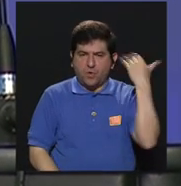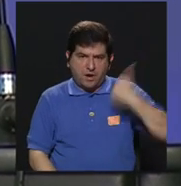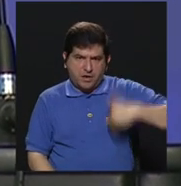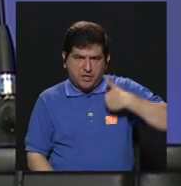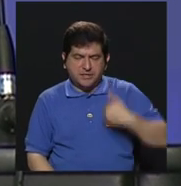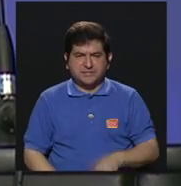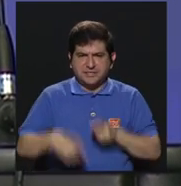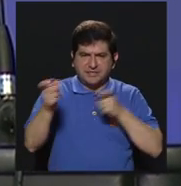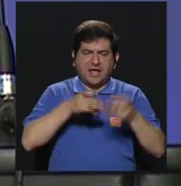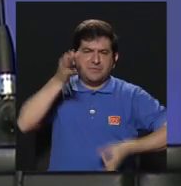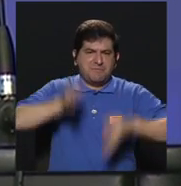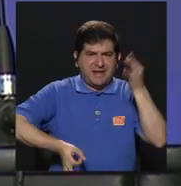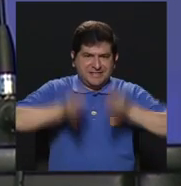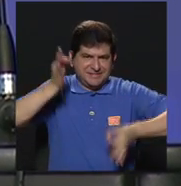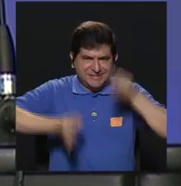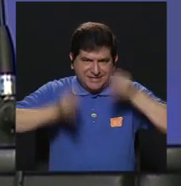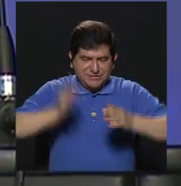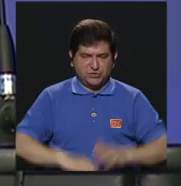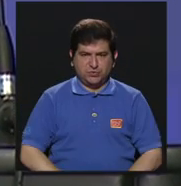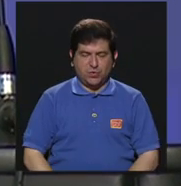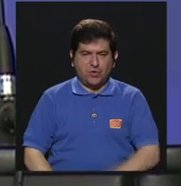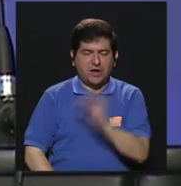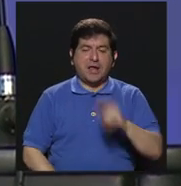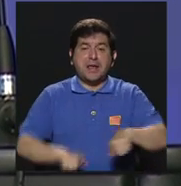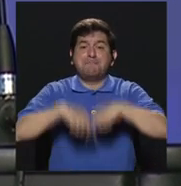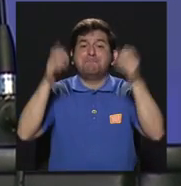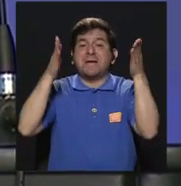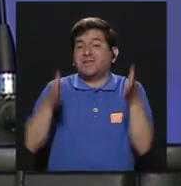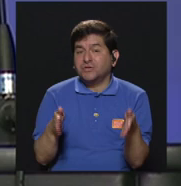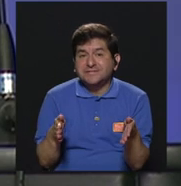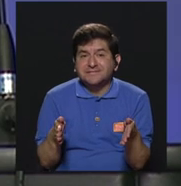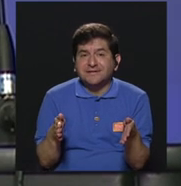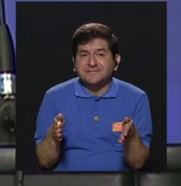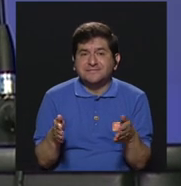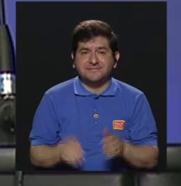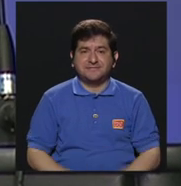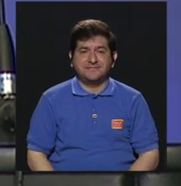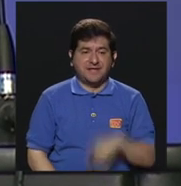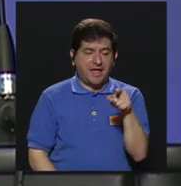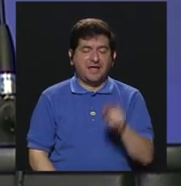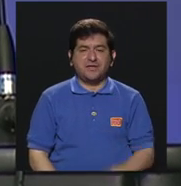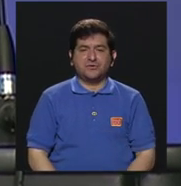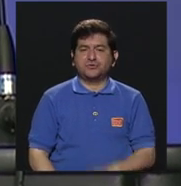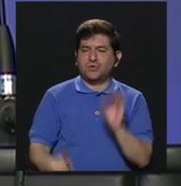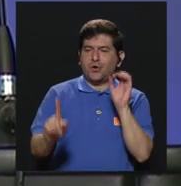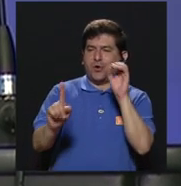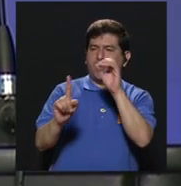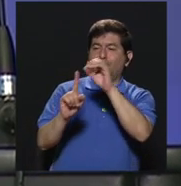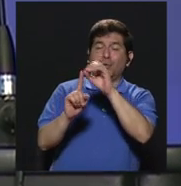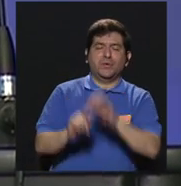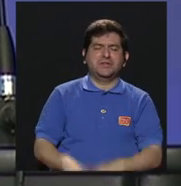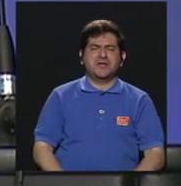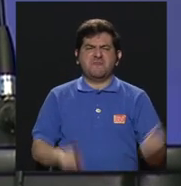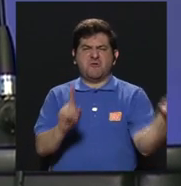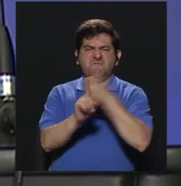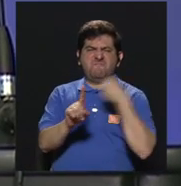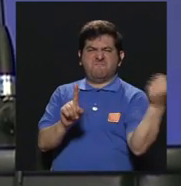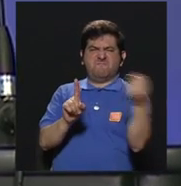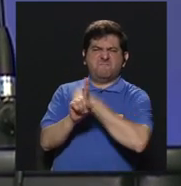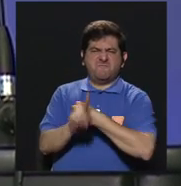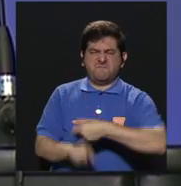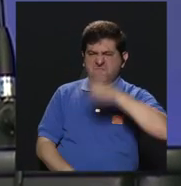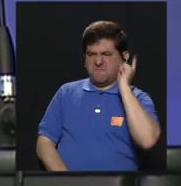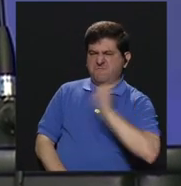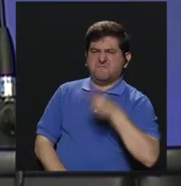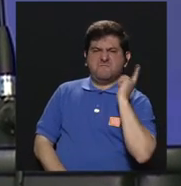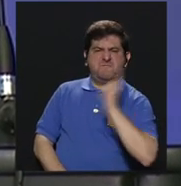de la Administración de Justicia y los periodistas eran objeto de violencia e